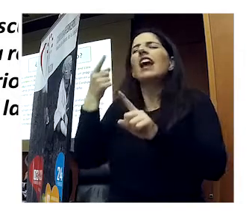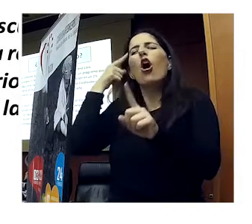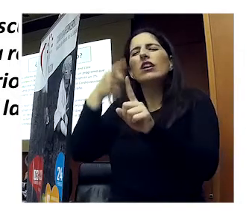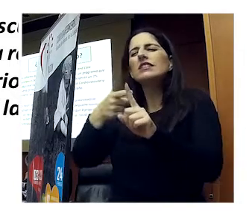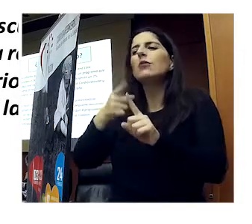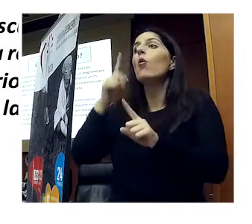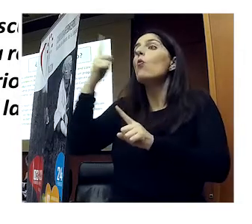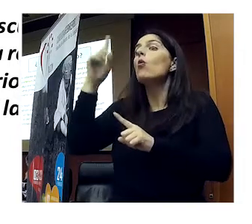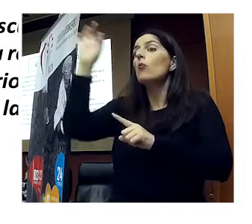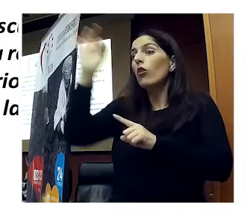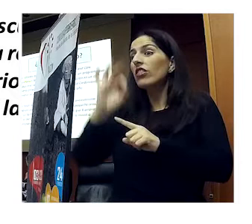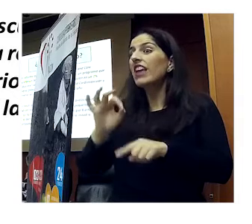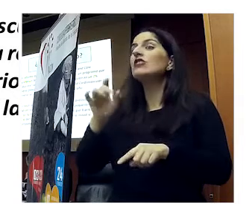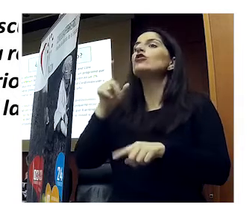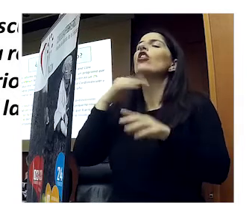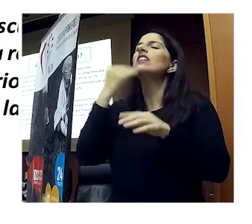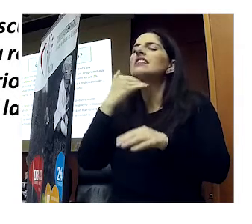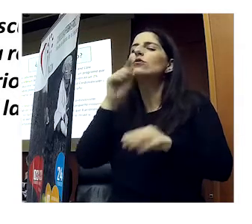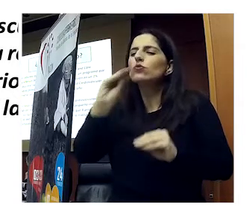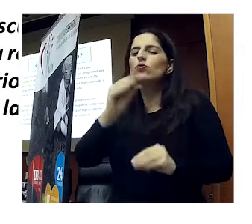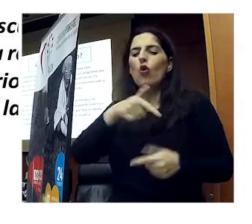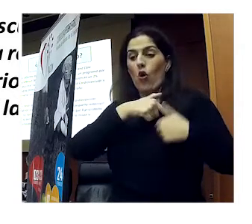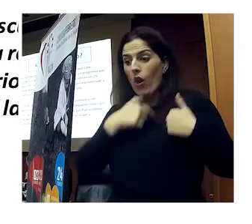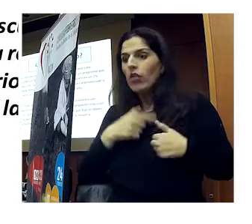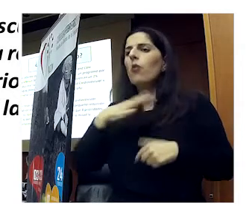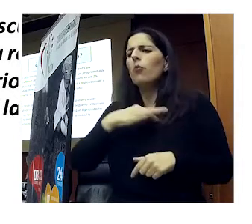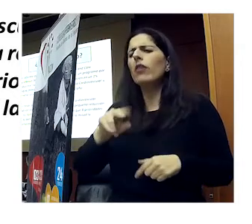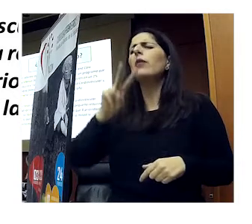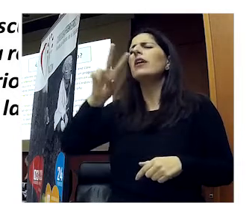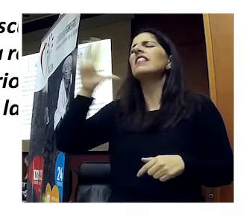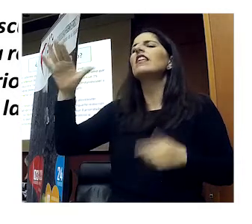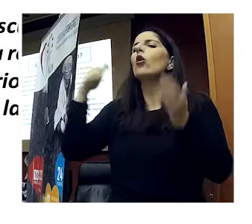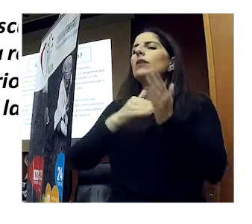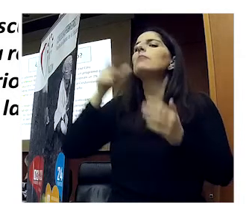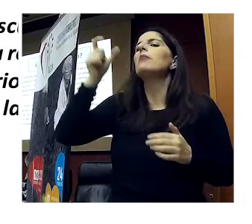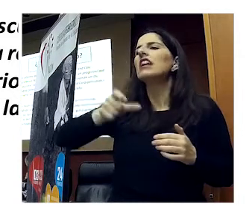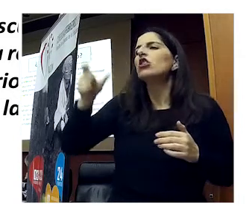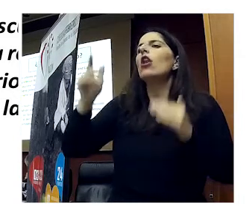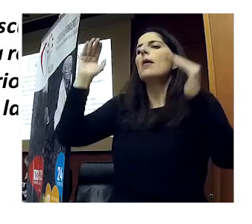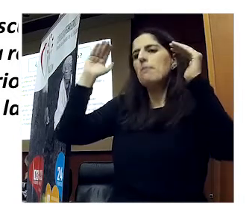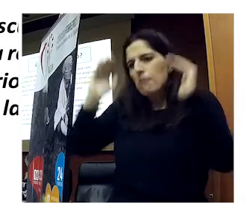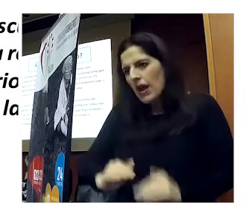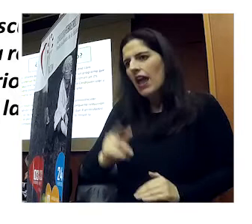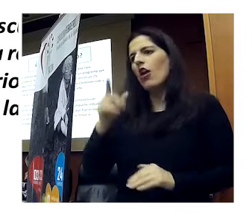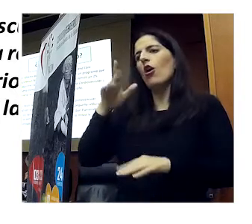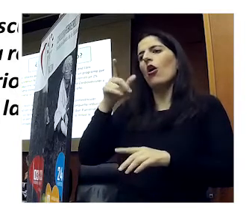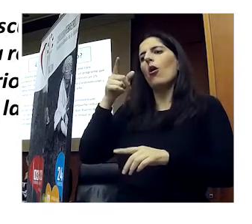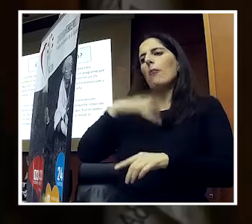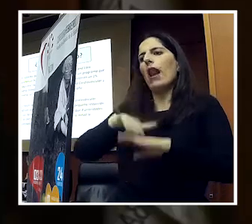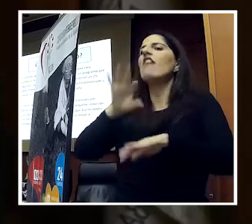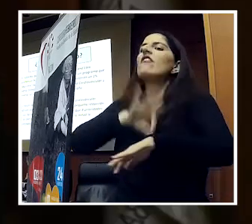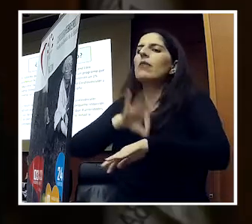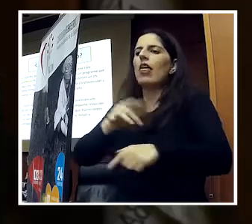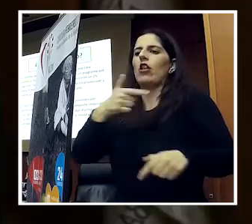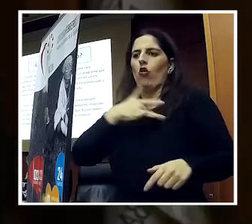del riesgo cardiovascular de la población, conseguiría prevenir 25.000 casos de enfermedad cardiovascular y generar un ahorro de unos 40 millones de euros al